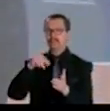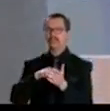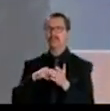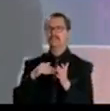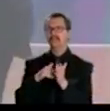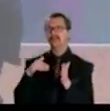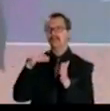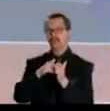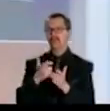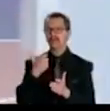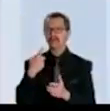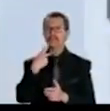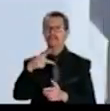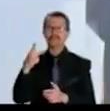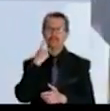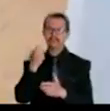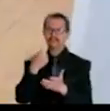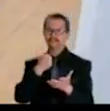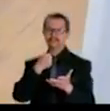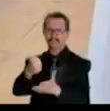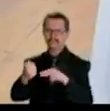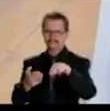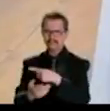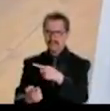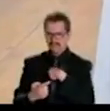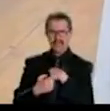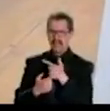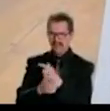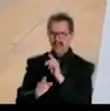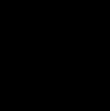Fírmamelo. No me des abrazo, fírmamelo. Ya te lo planteé. Tiempo.